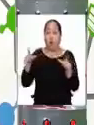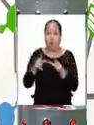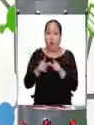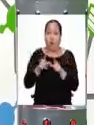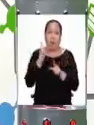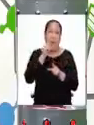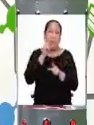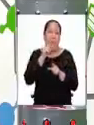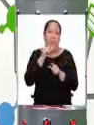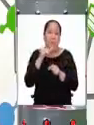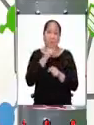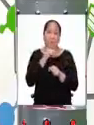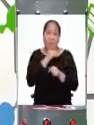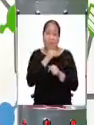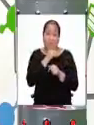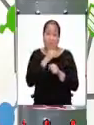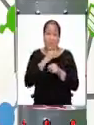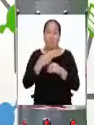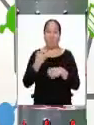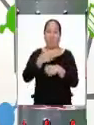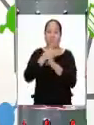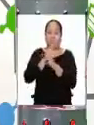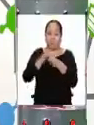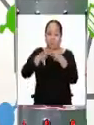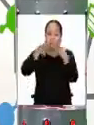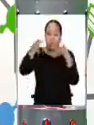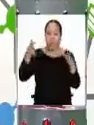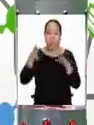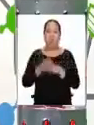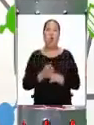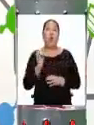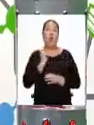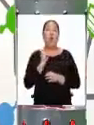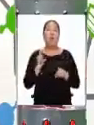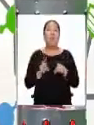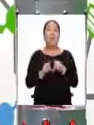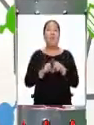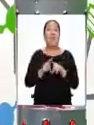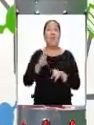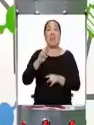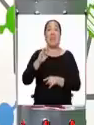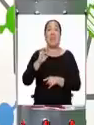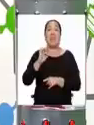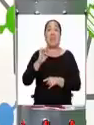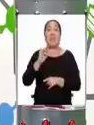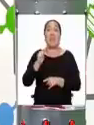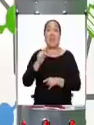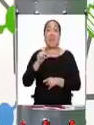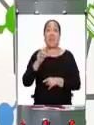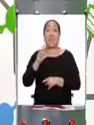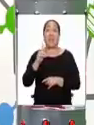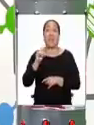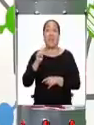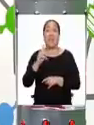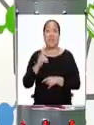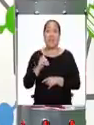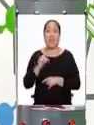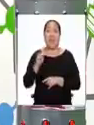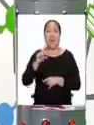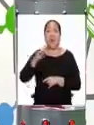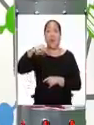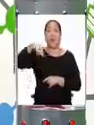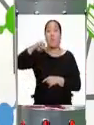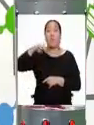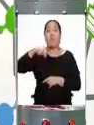la tecnología ha desarrollado la realidad aumentada, que es la que se usa, por ejemplo, en el juego de Pokémon GO. Y